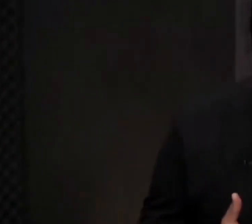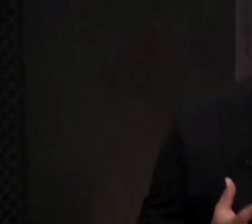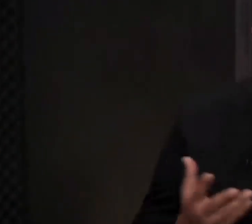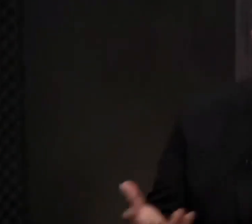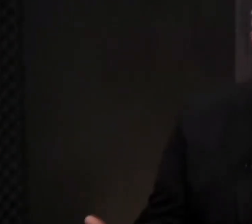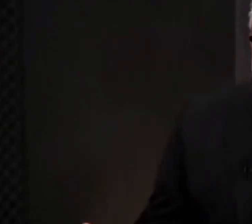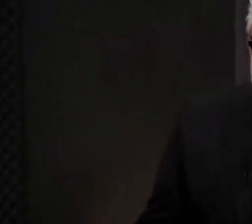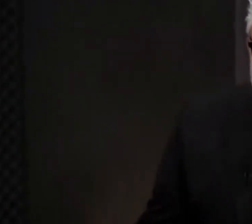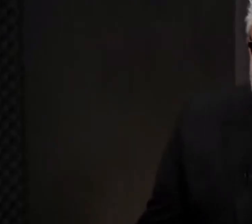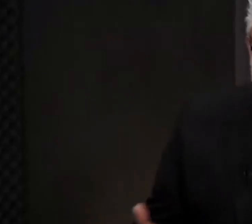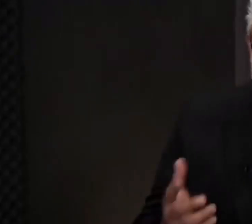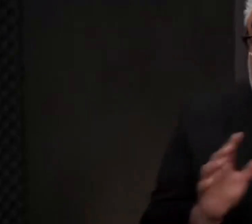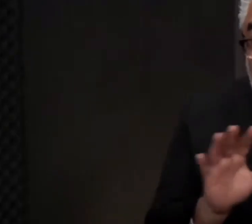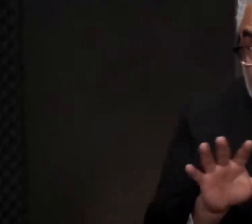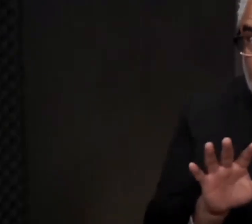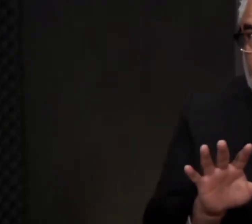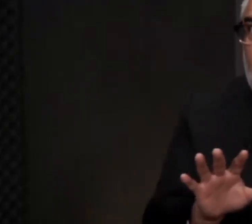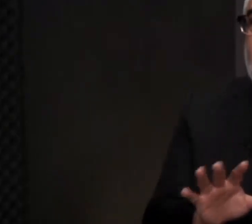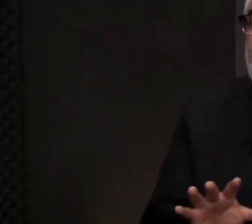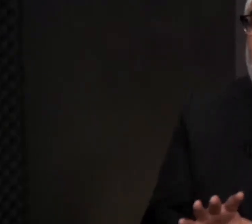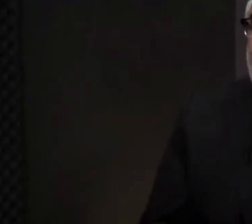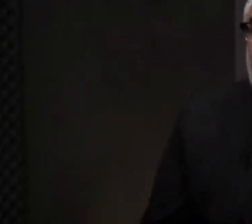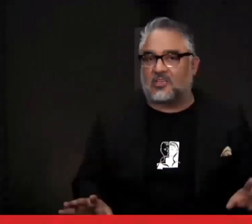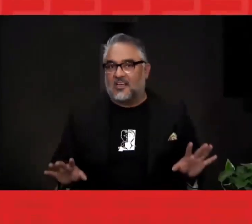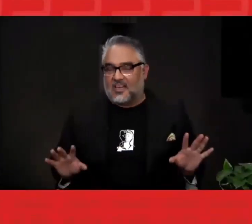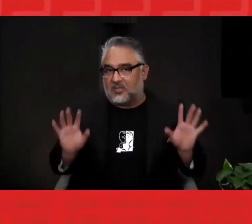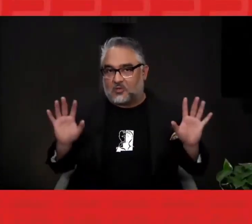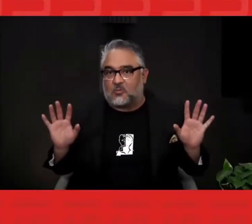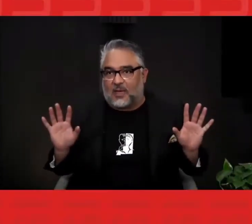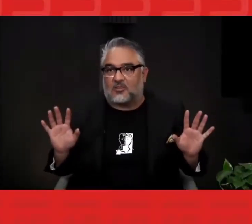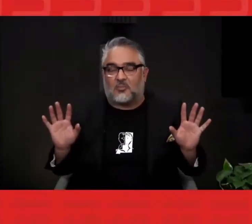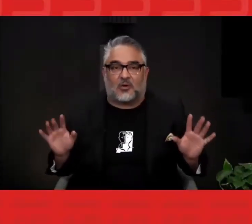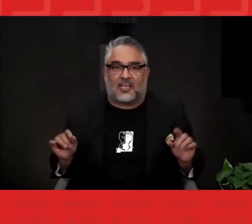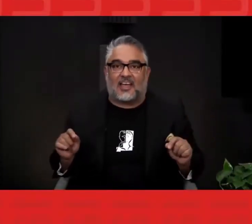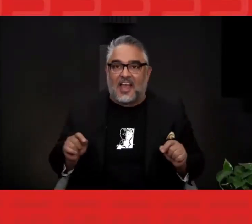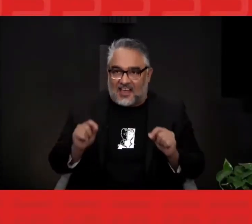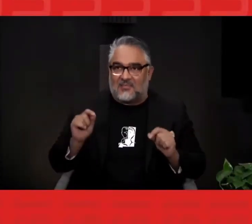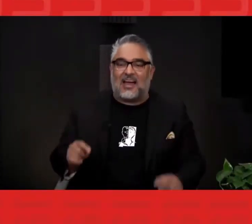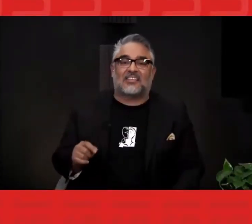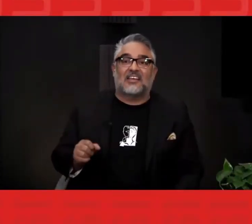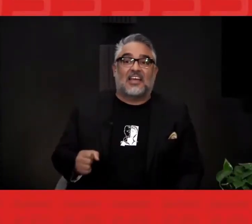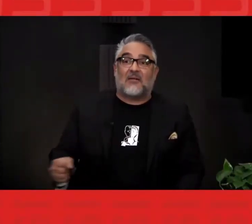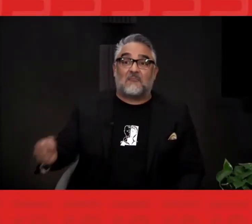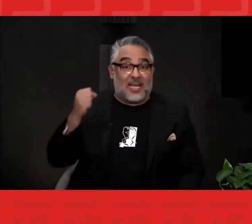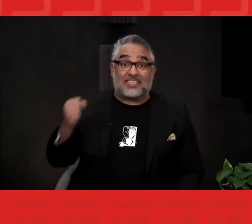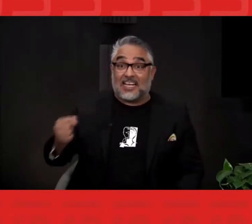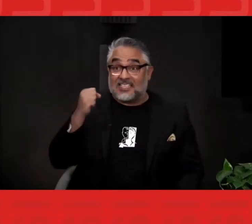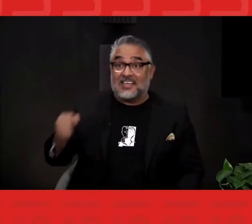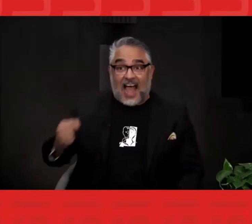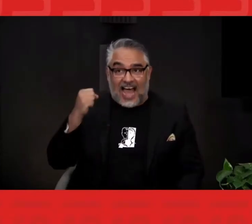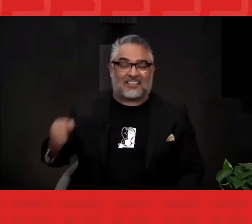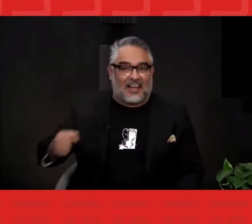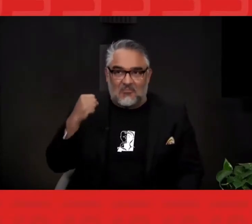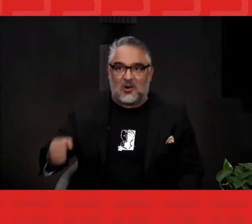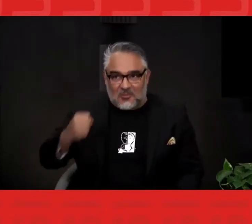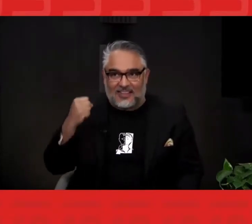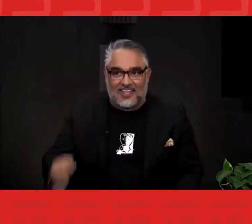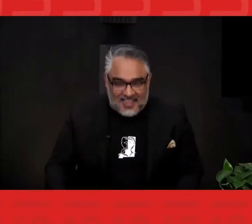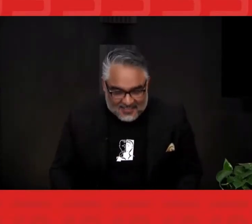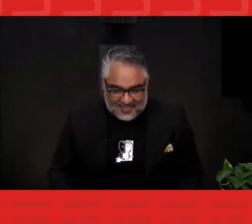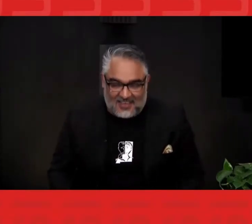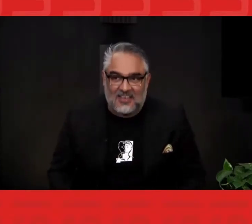del personaje con quien vas a iniciar o todavía lo dejamos en suspenso, porque además empiezas a